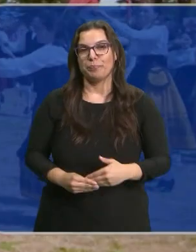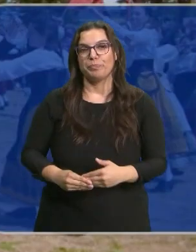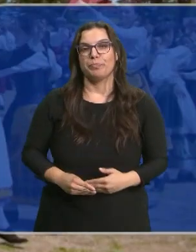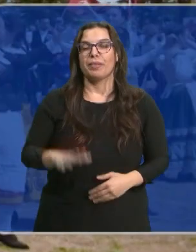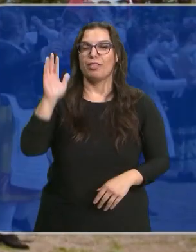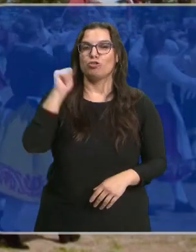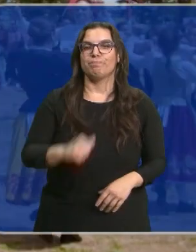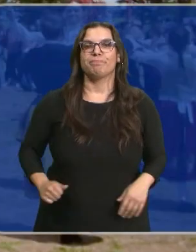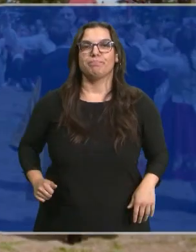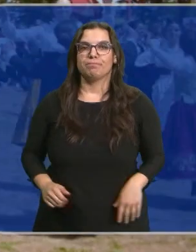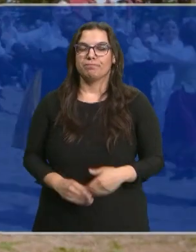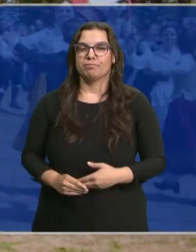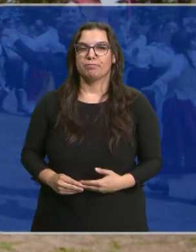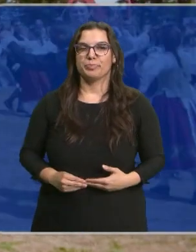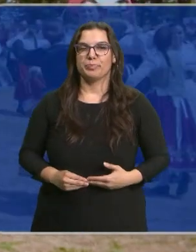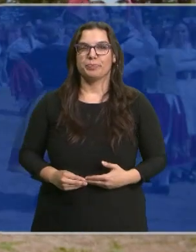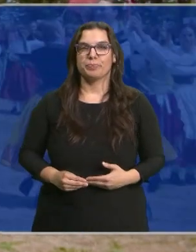María Núñez adiós